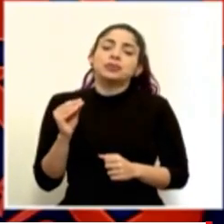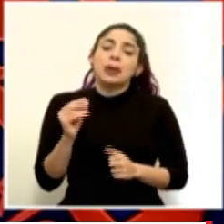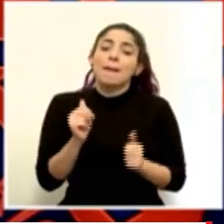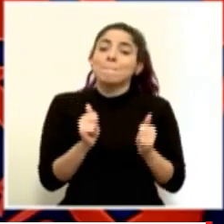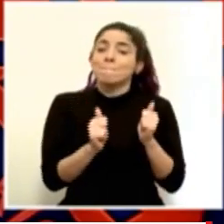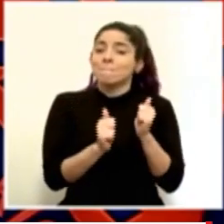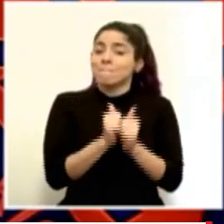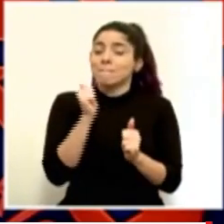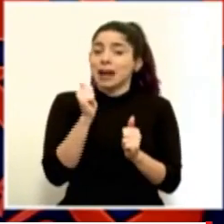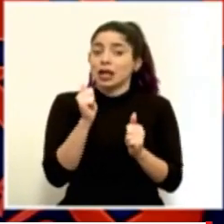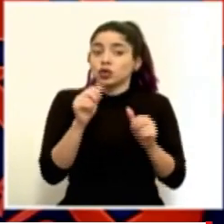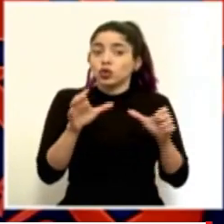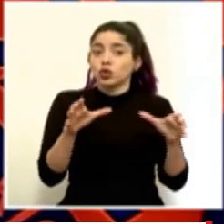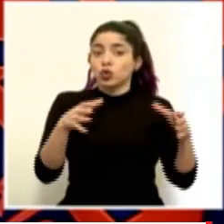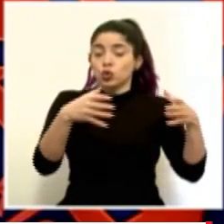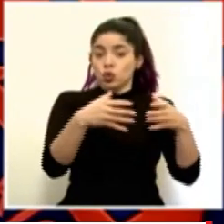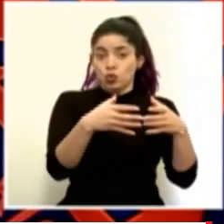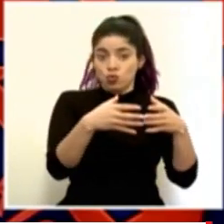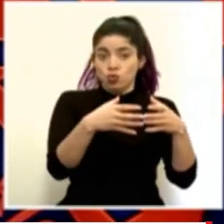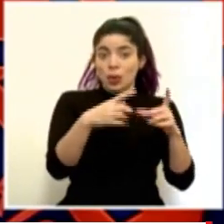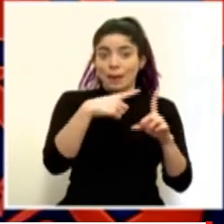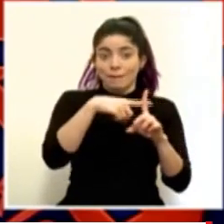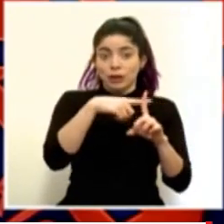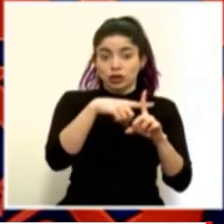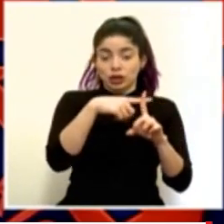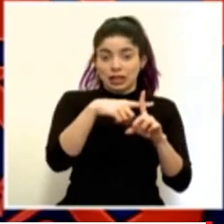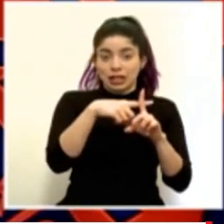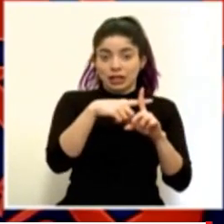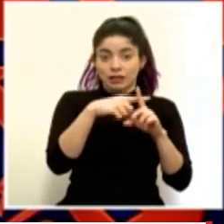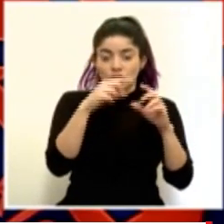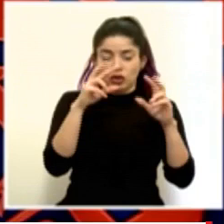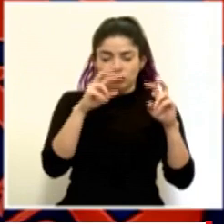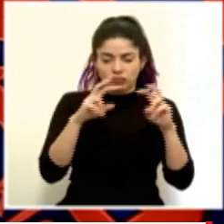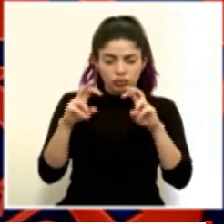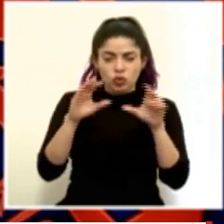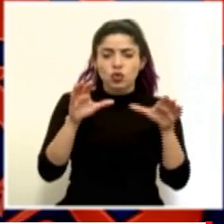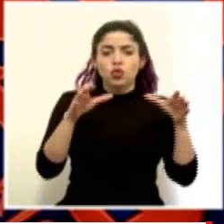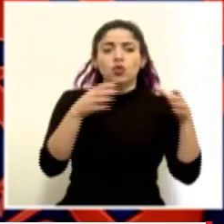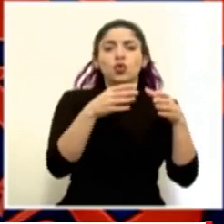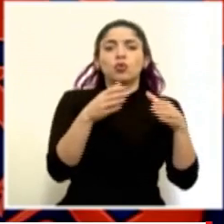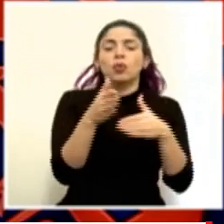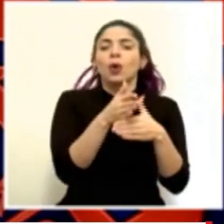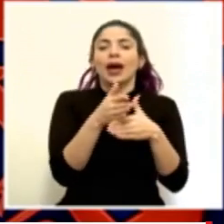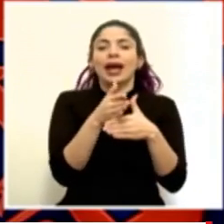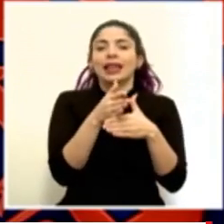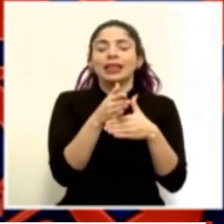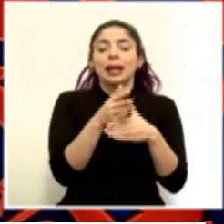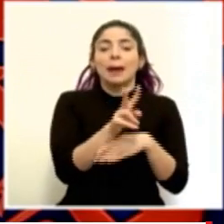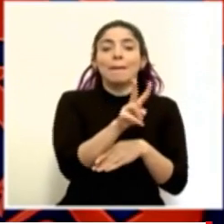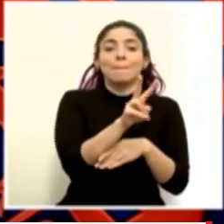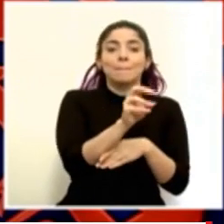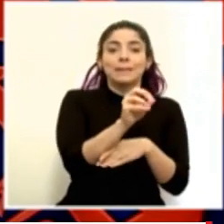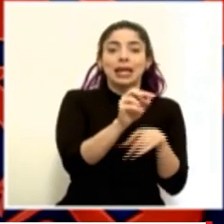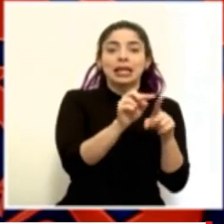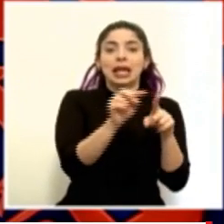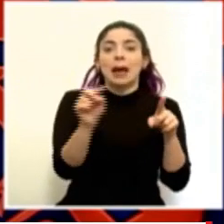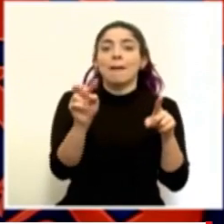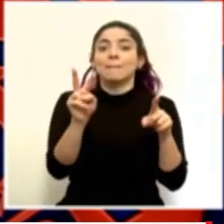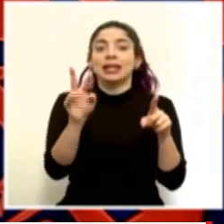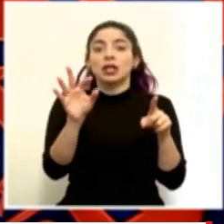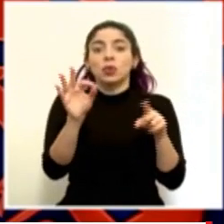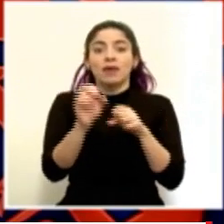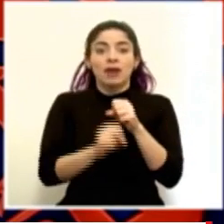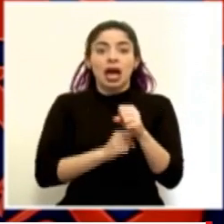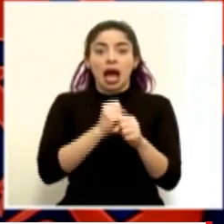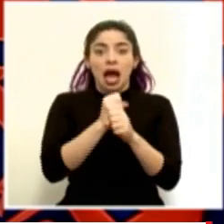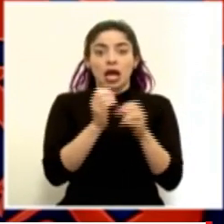el mayor grupo etario en términos de los positivos es el grupo entre los 20 a 29